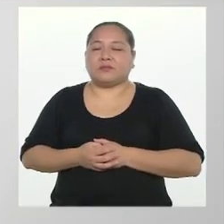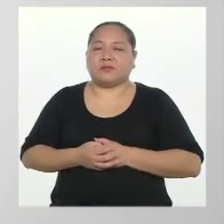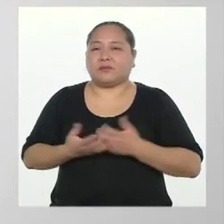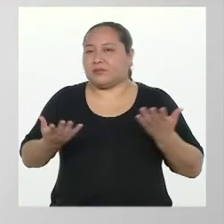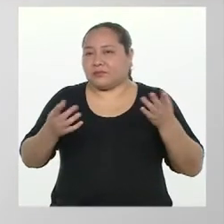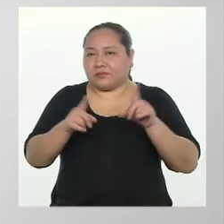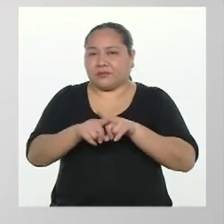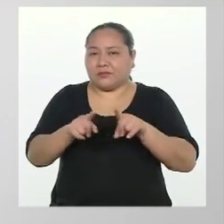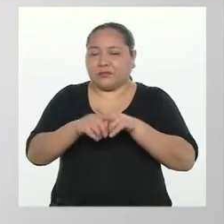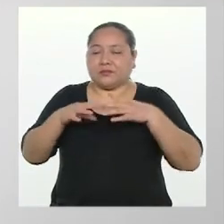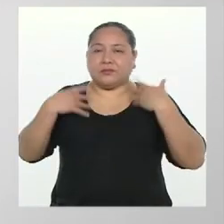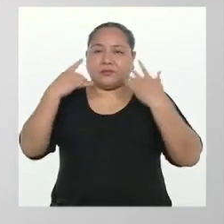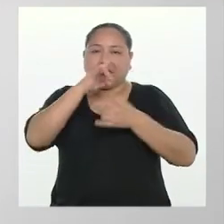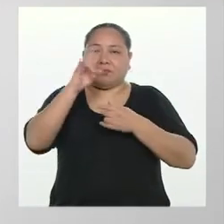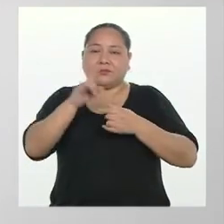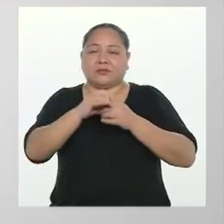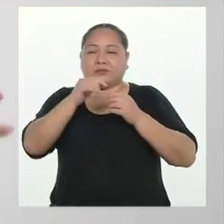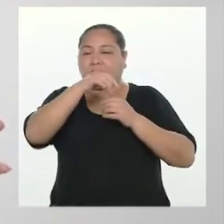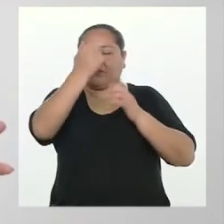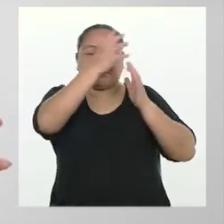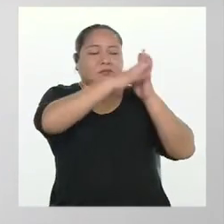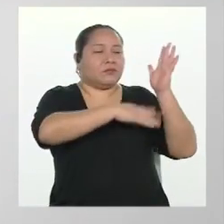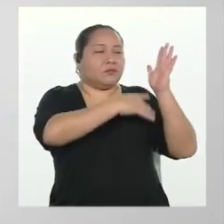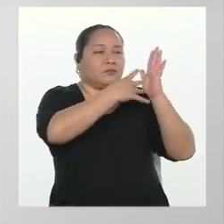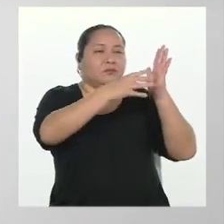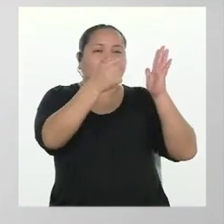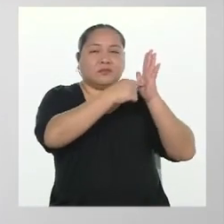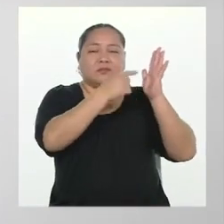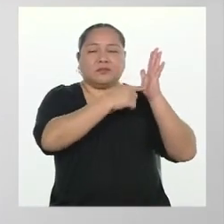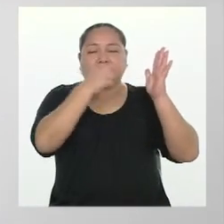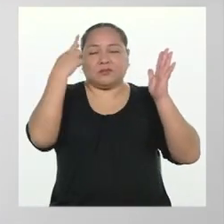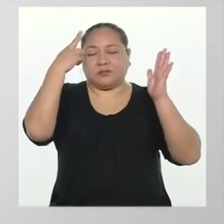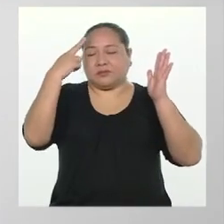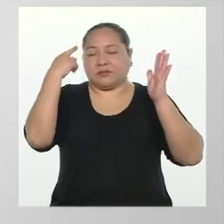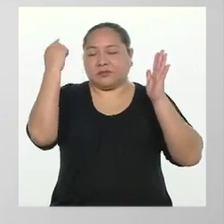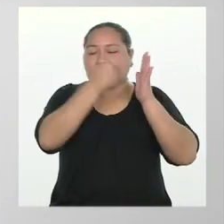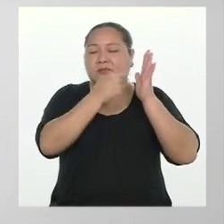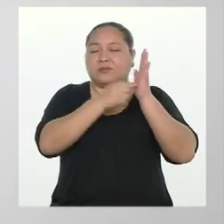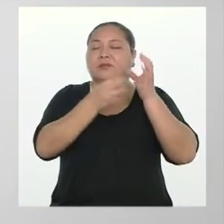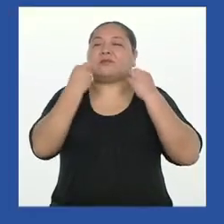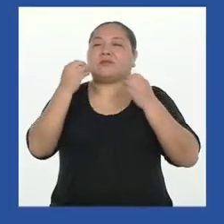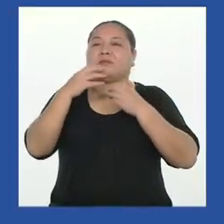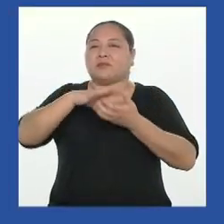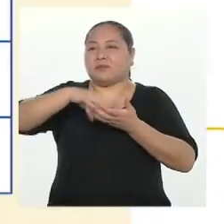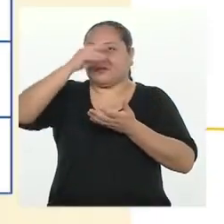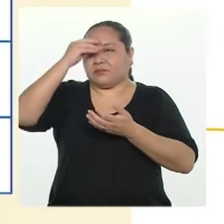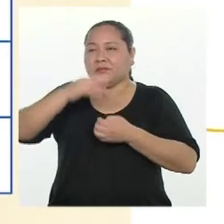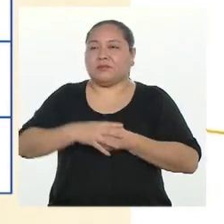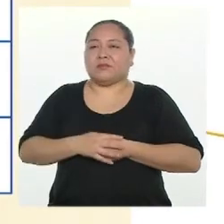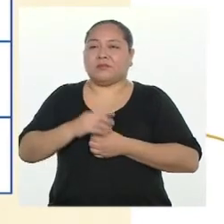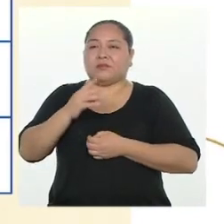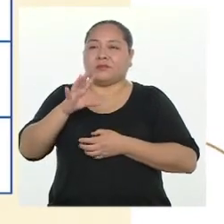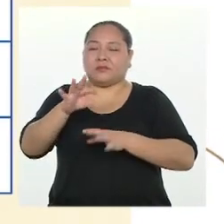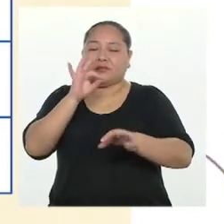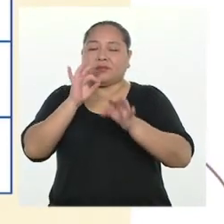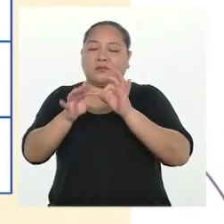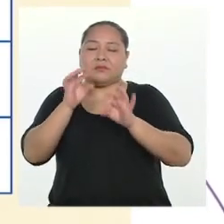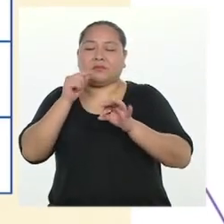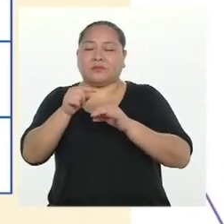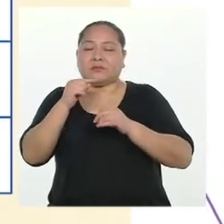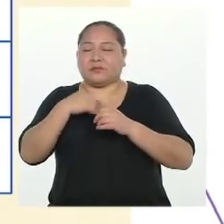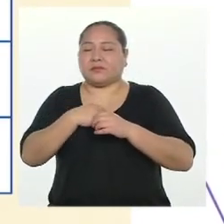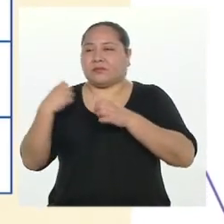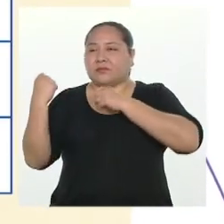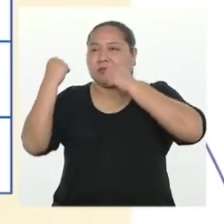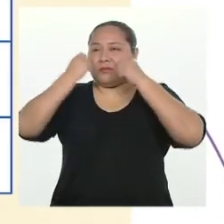También podemos usar la siguiente ficha para reflexionar sobre cómo vamos aprendiendo. ¿Identifiqué las fortalezas que me